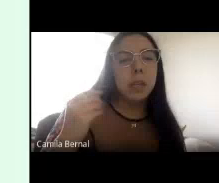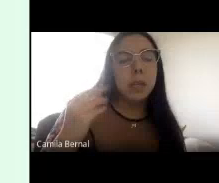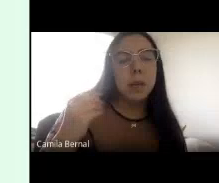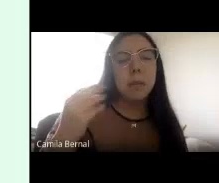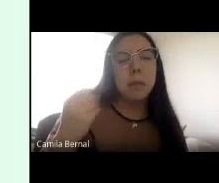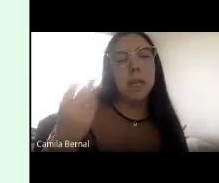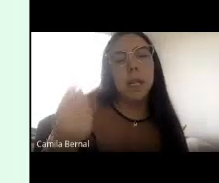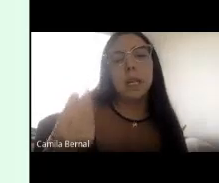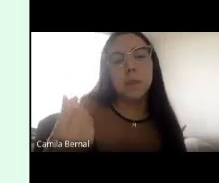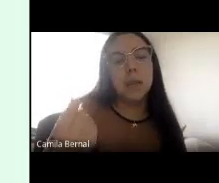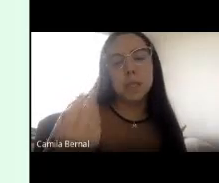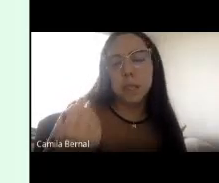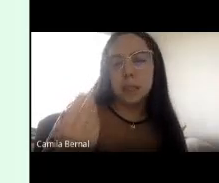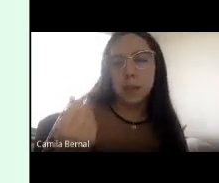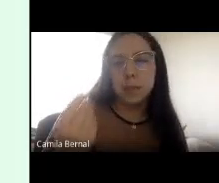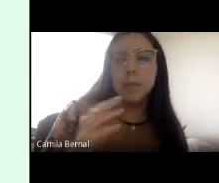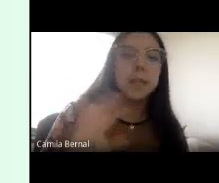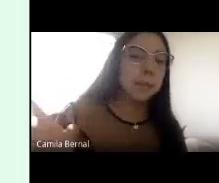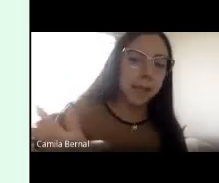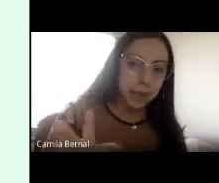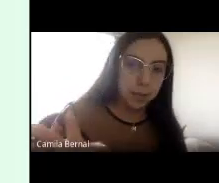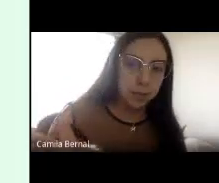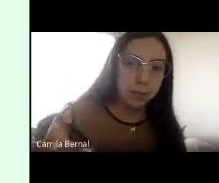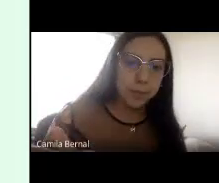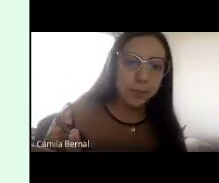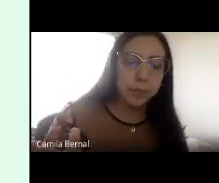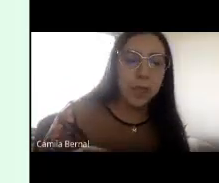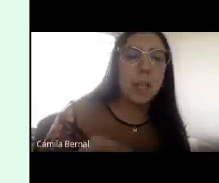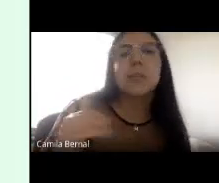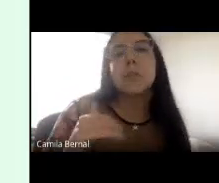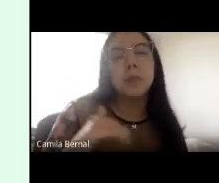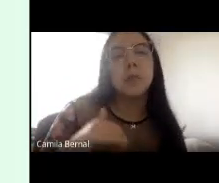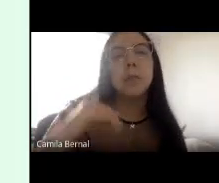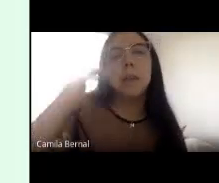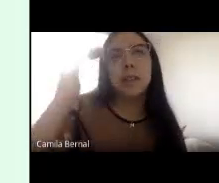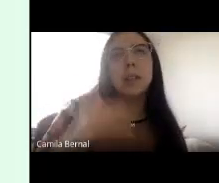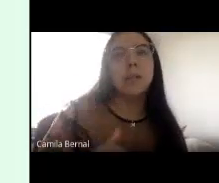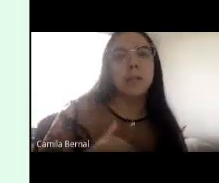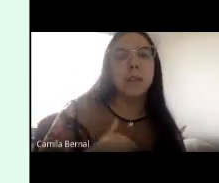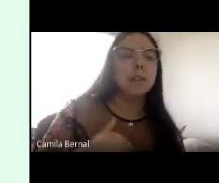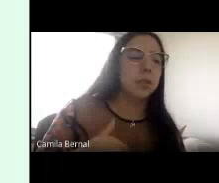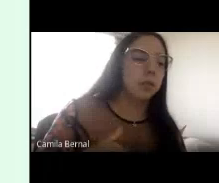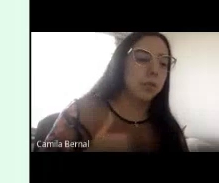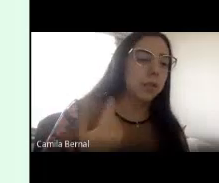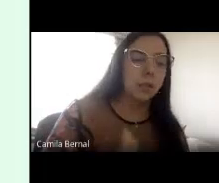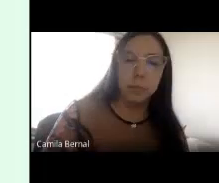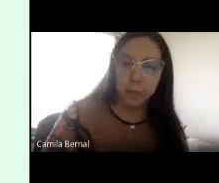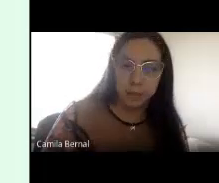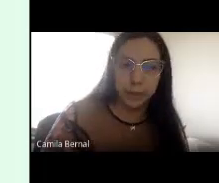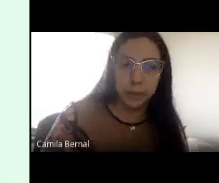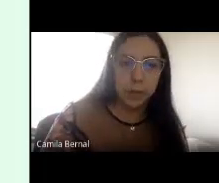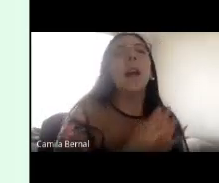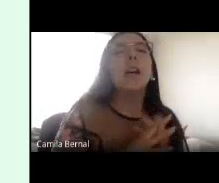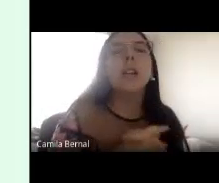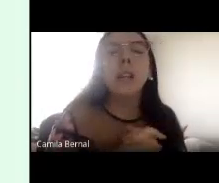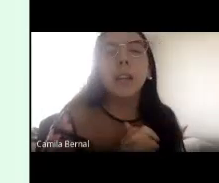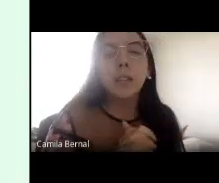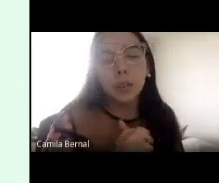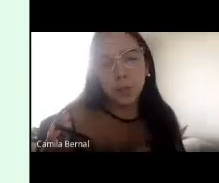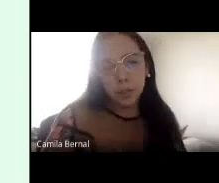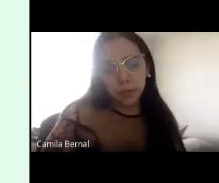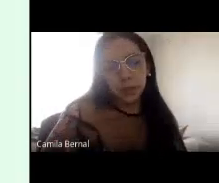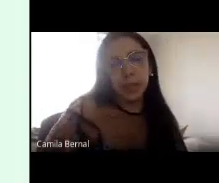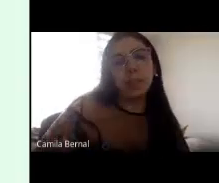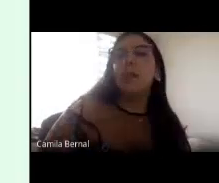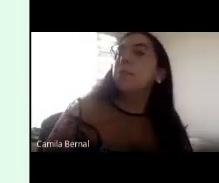último vienen las piedras más pequeñas. Eso es como para tener una filtración aún más completa. La